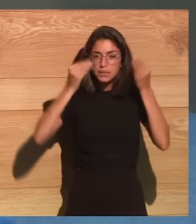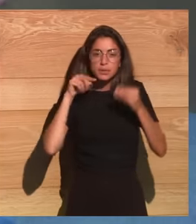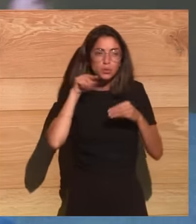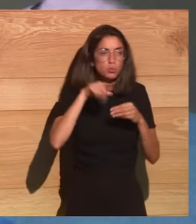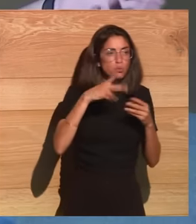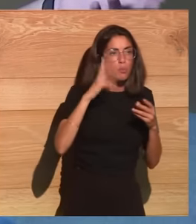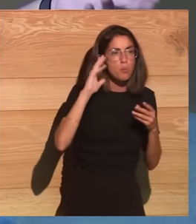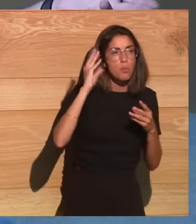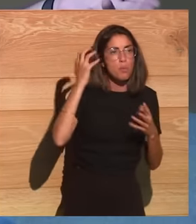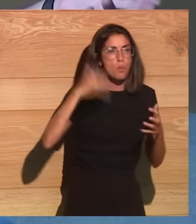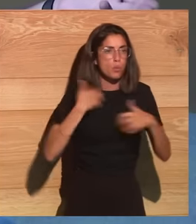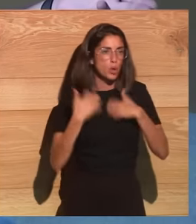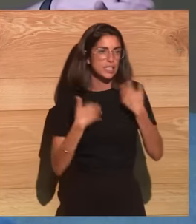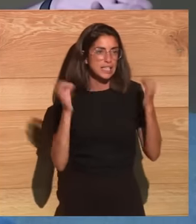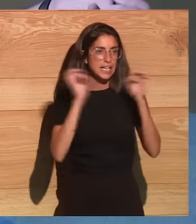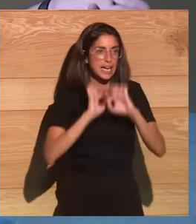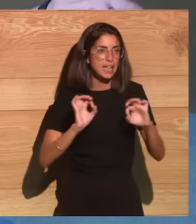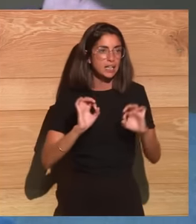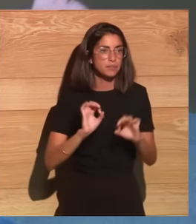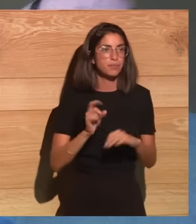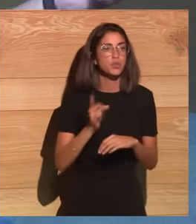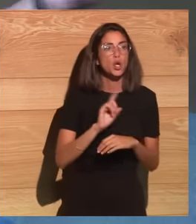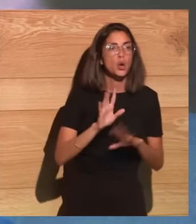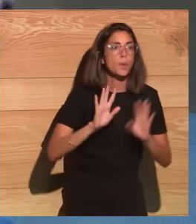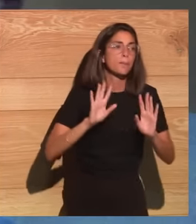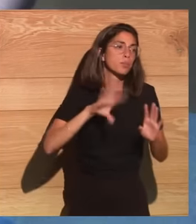no perturbar, a lo mejor lo que quieres es quedarte frito y